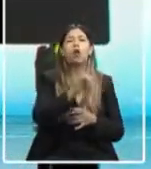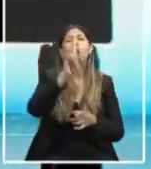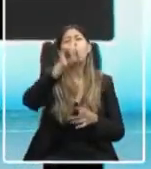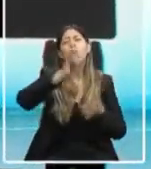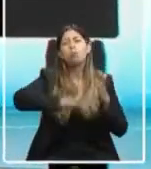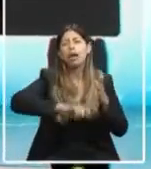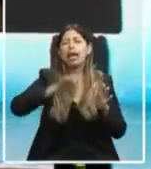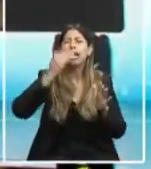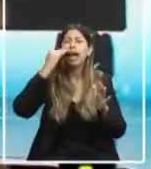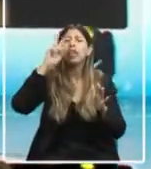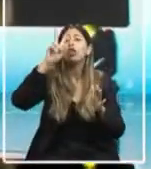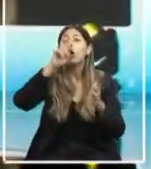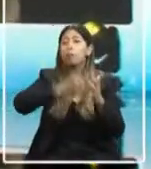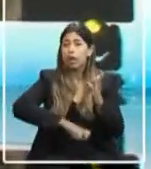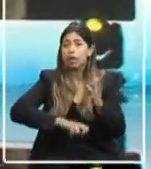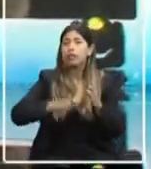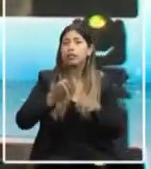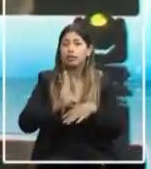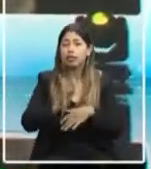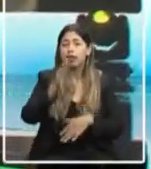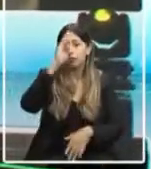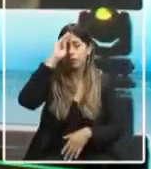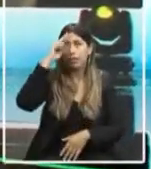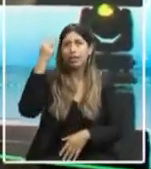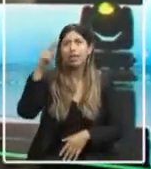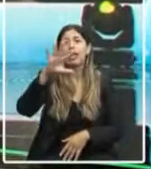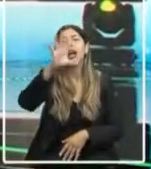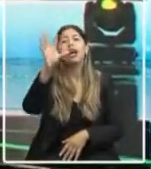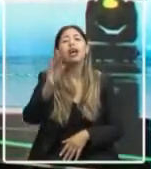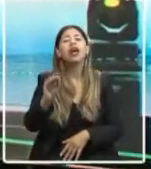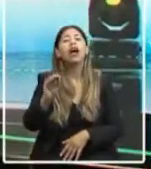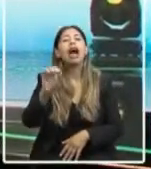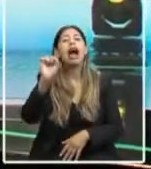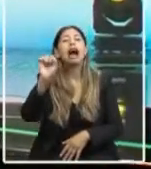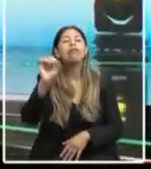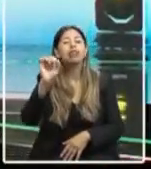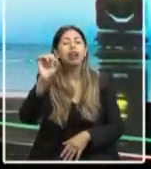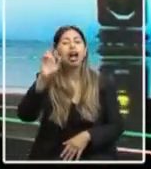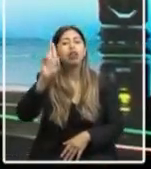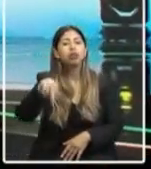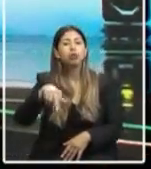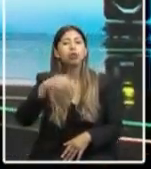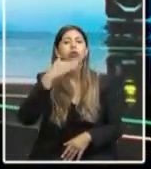si seguimos las experiencias principalmente de Sudáfrica, Reino Unido, Dinamarca.